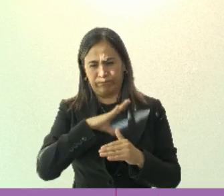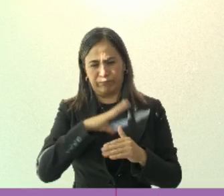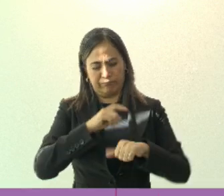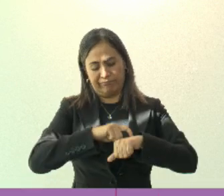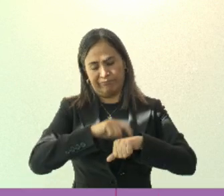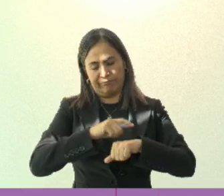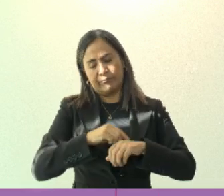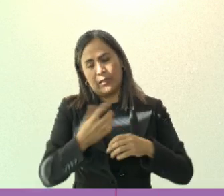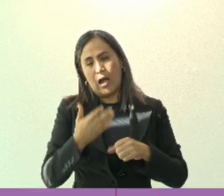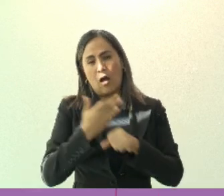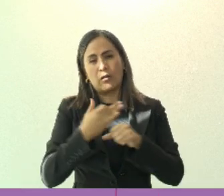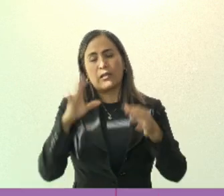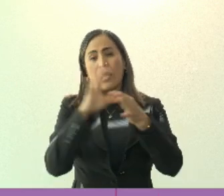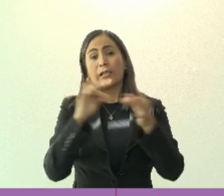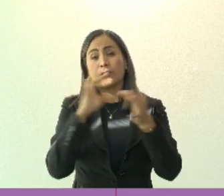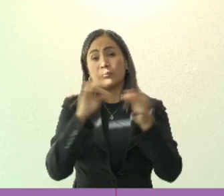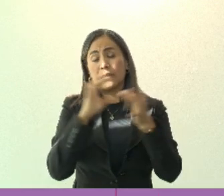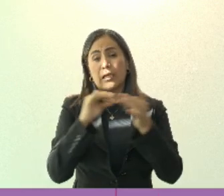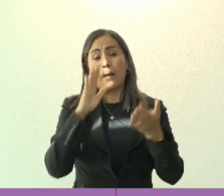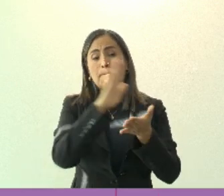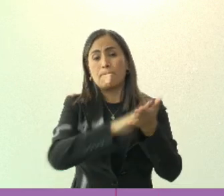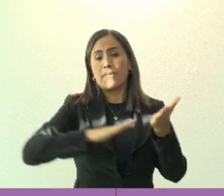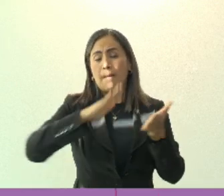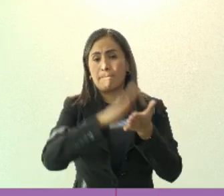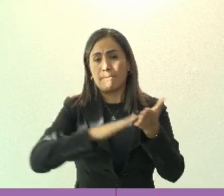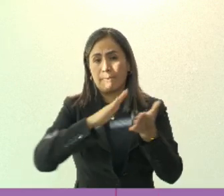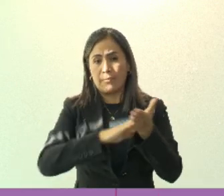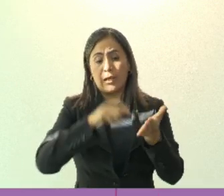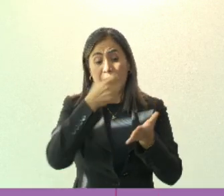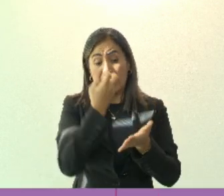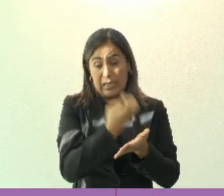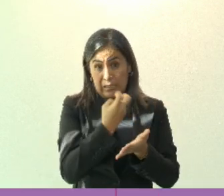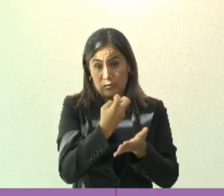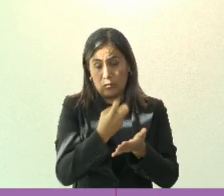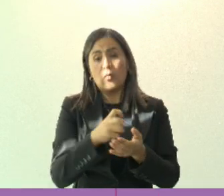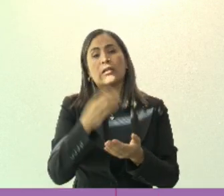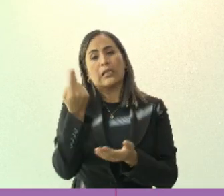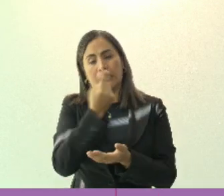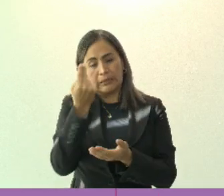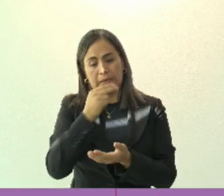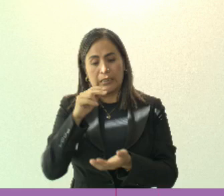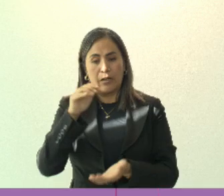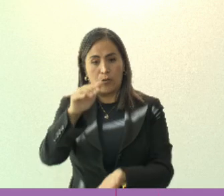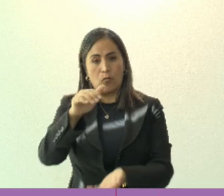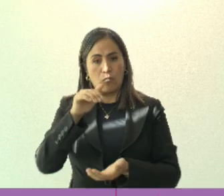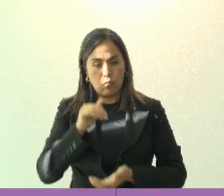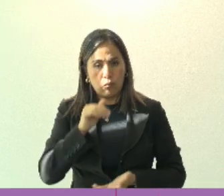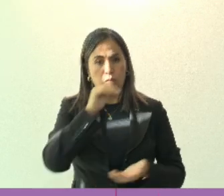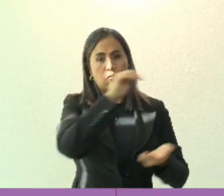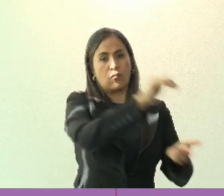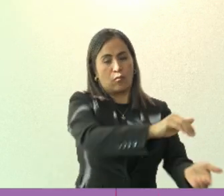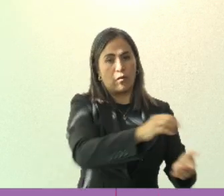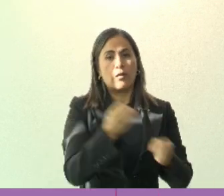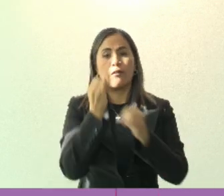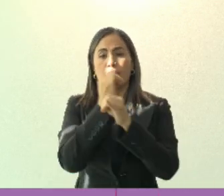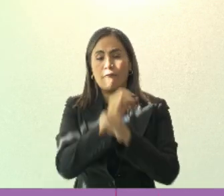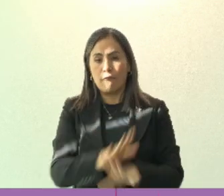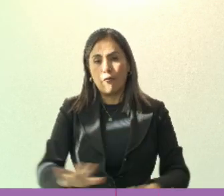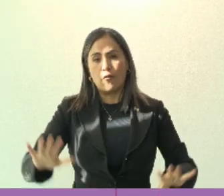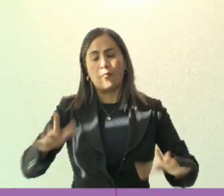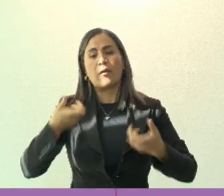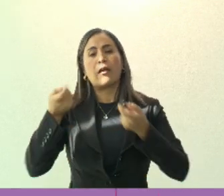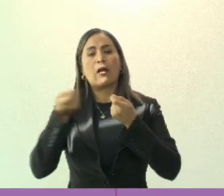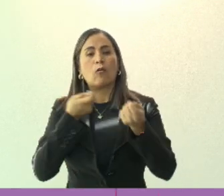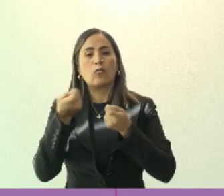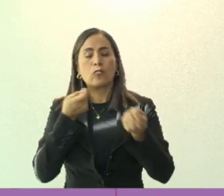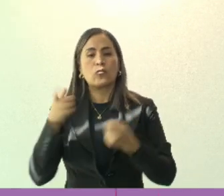el tema de un documento que forma parte de la rendición de cuentas, y es el informe de gestión gubernamental.